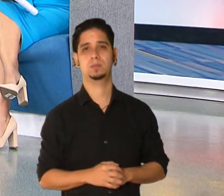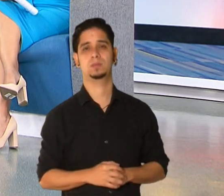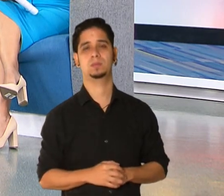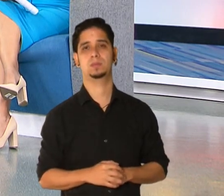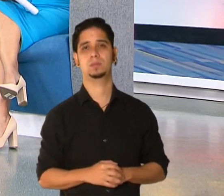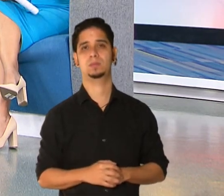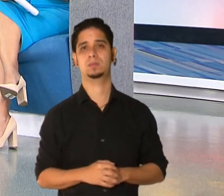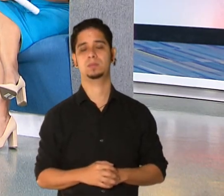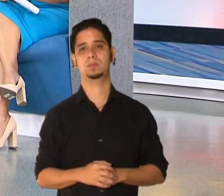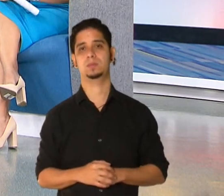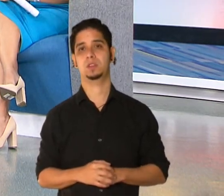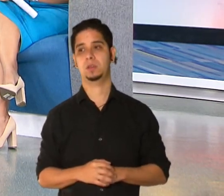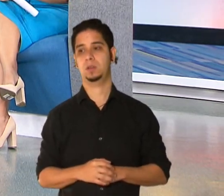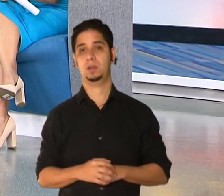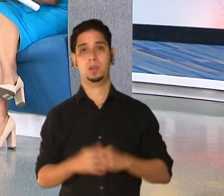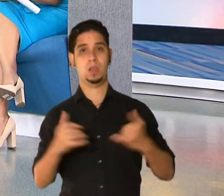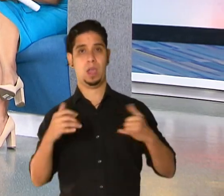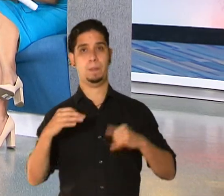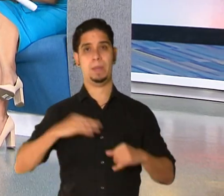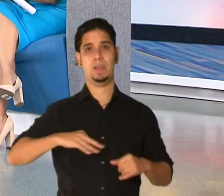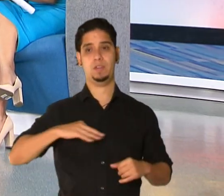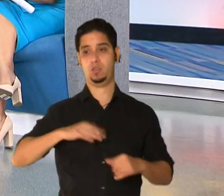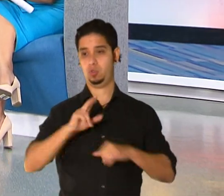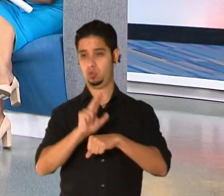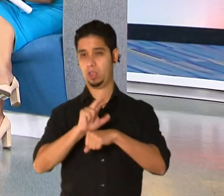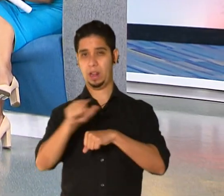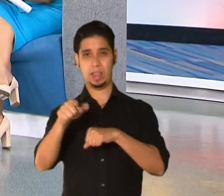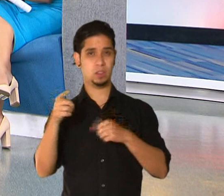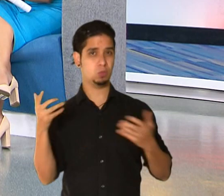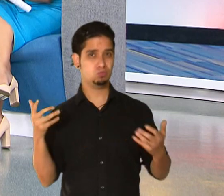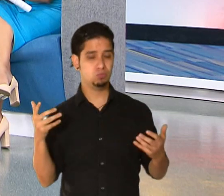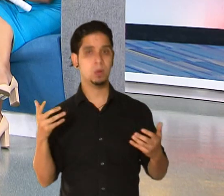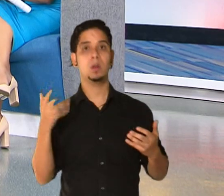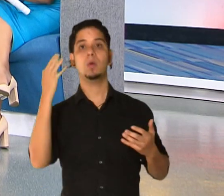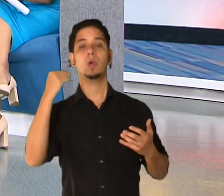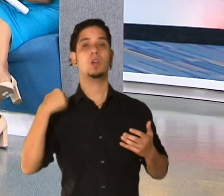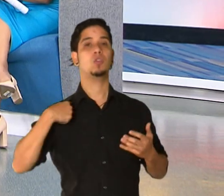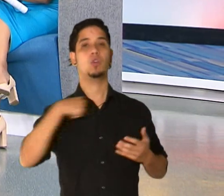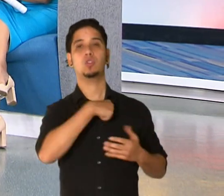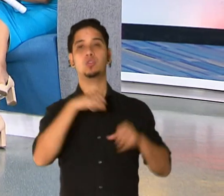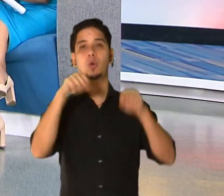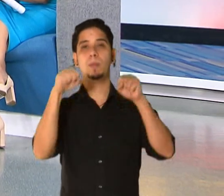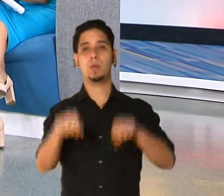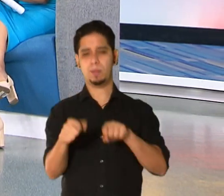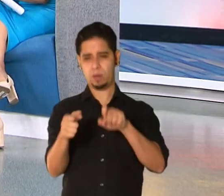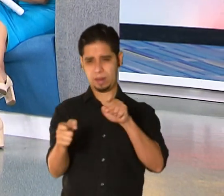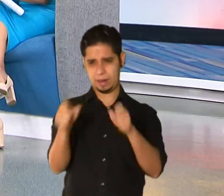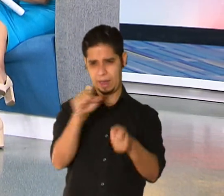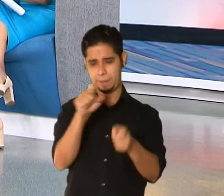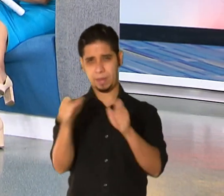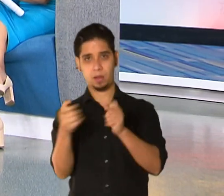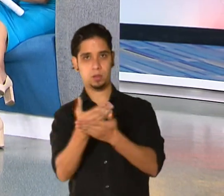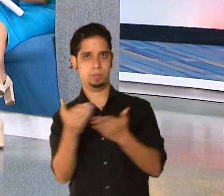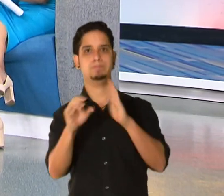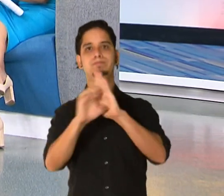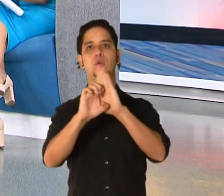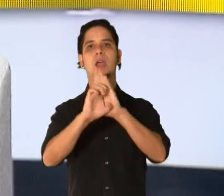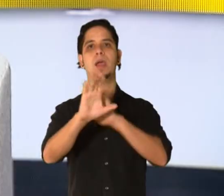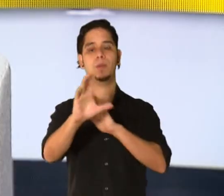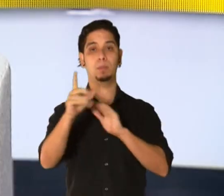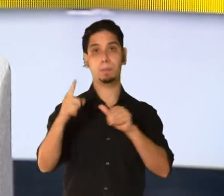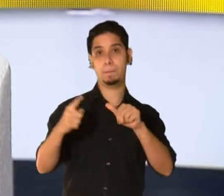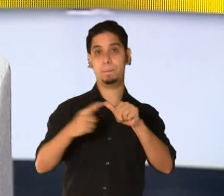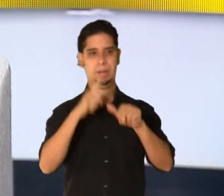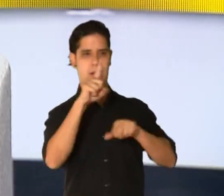digamos, el beneficio de usar este método, porque podemos modificar algún aspecto. Por ejemplo, en la primera